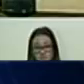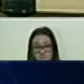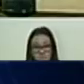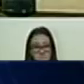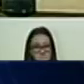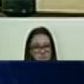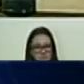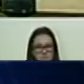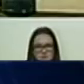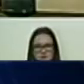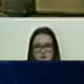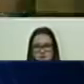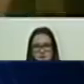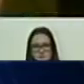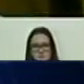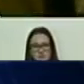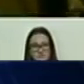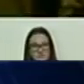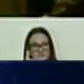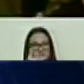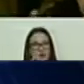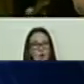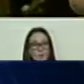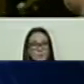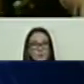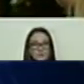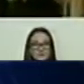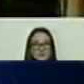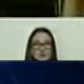Y el país no tenía voz propia, pensamiento propio,